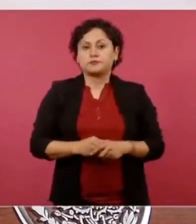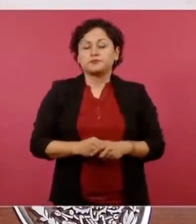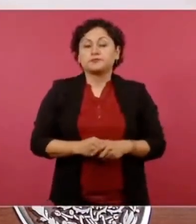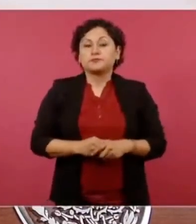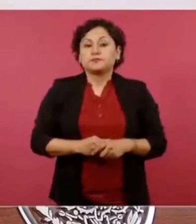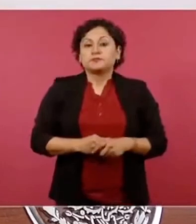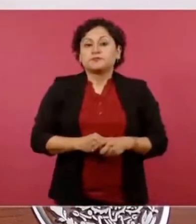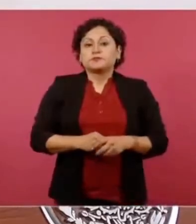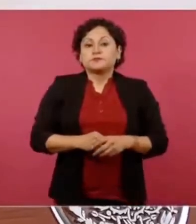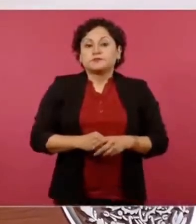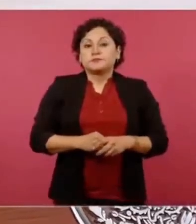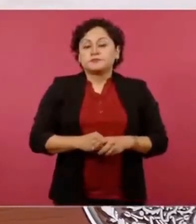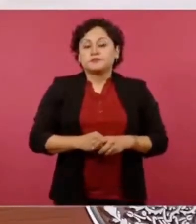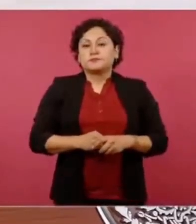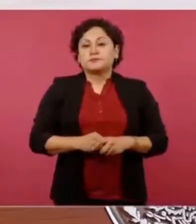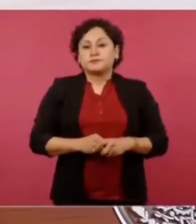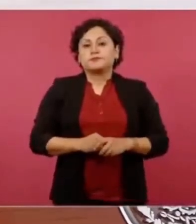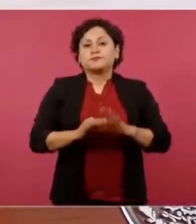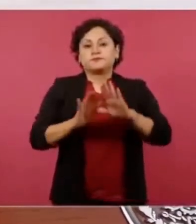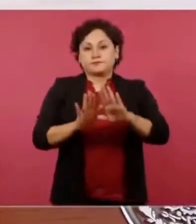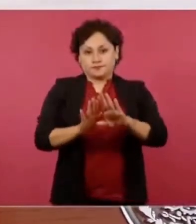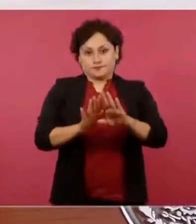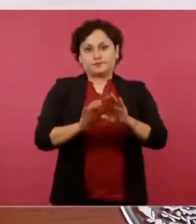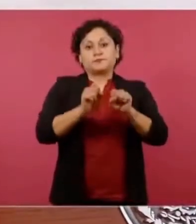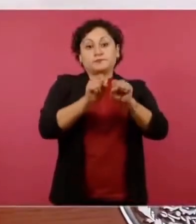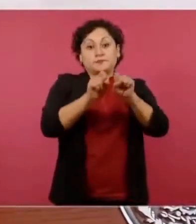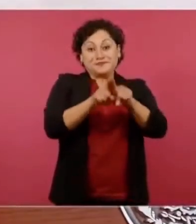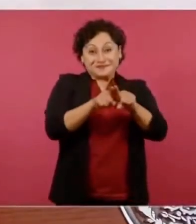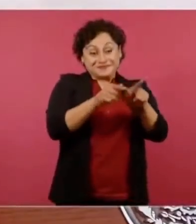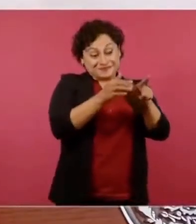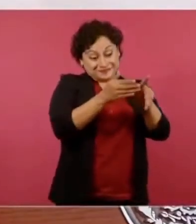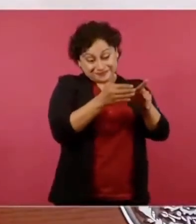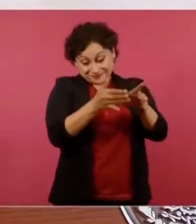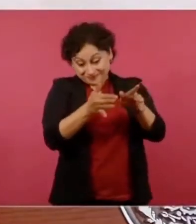Bueno, siguiendo lo mismo,